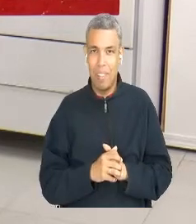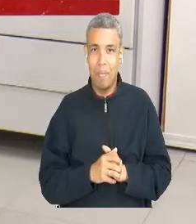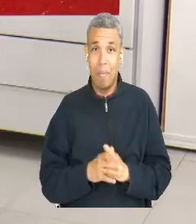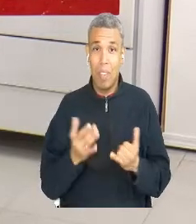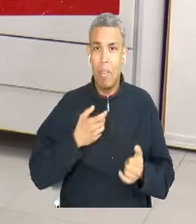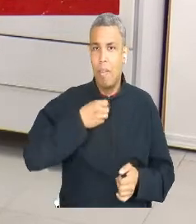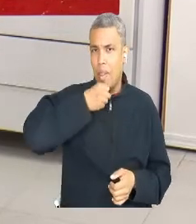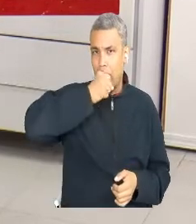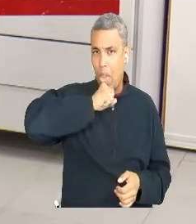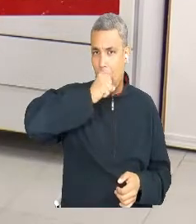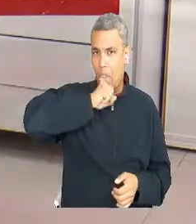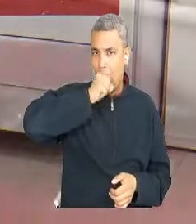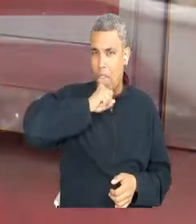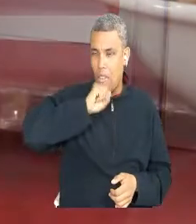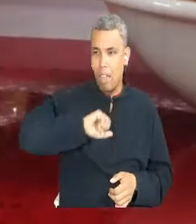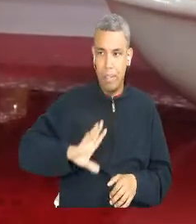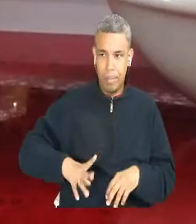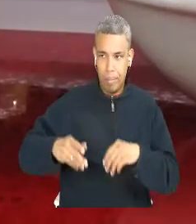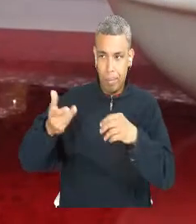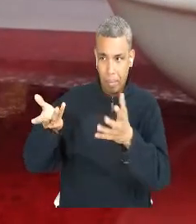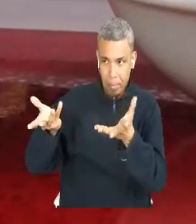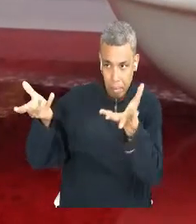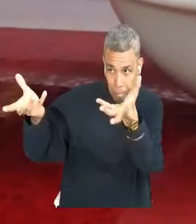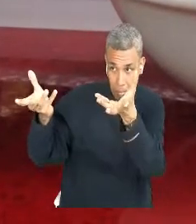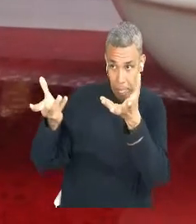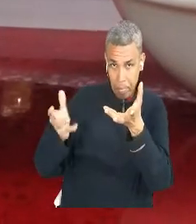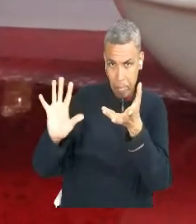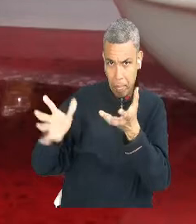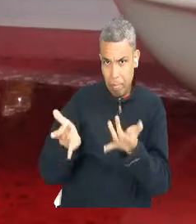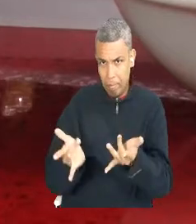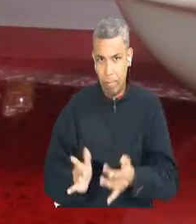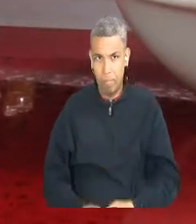Sí, señor. Vamos a hacerle...